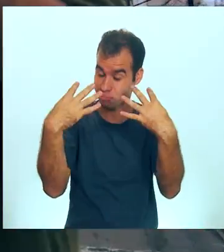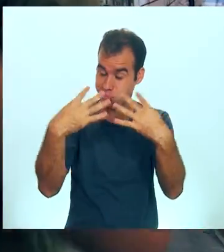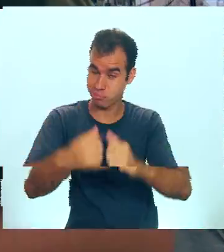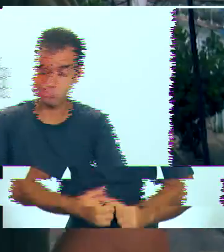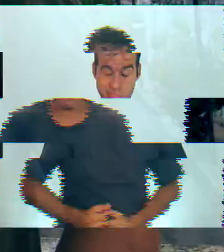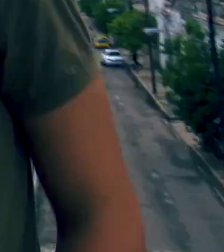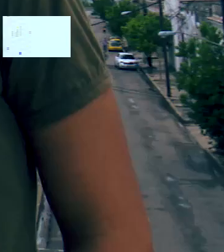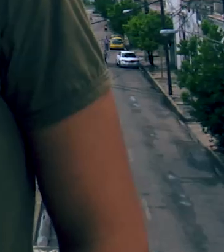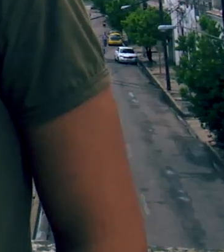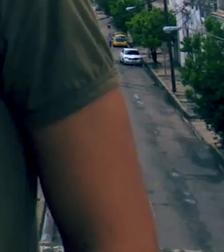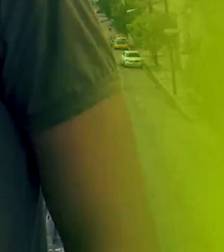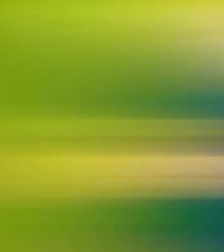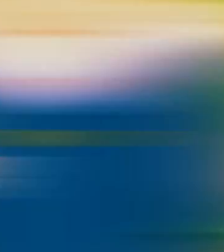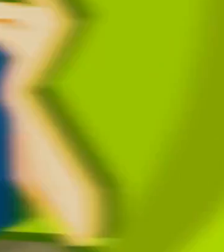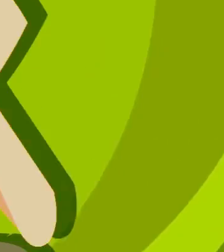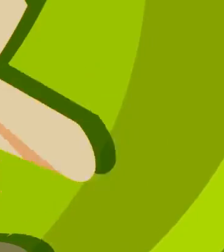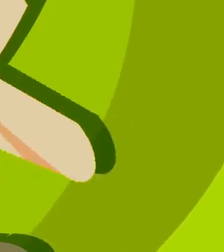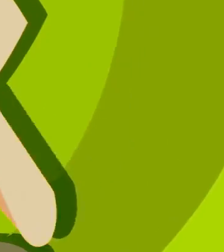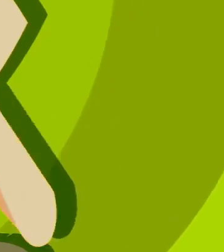nadie, Jóvenes por la Vida.